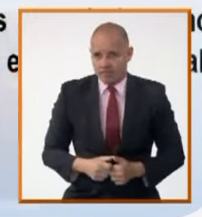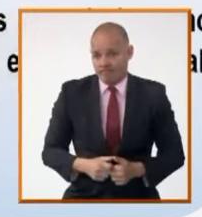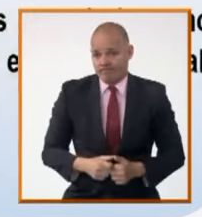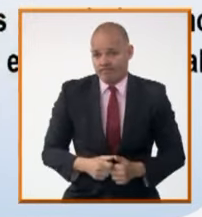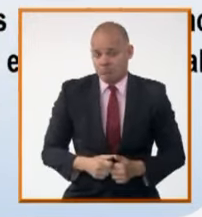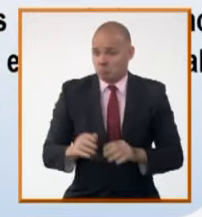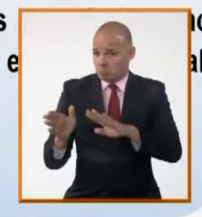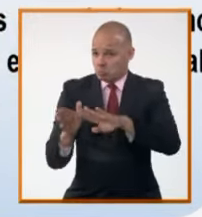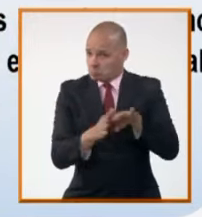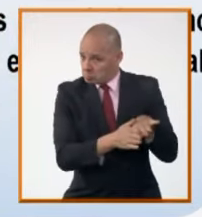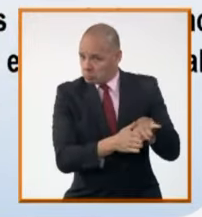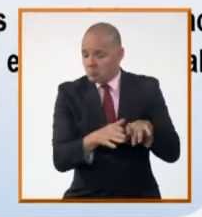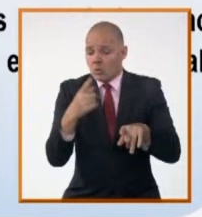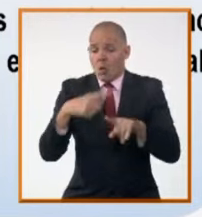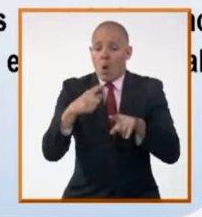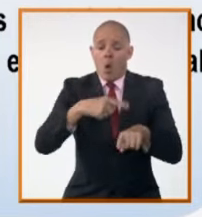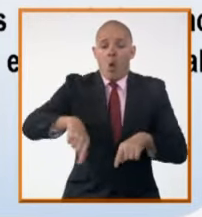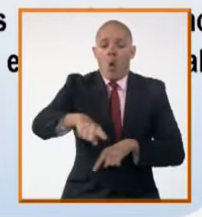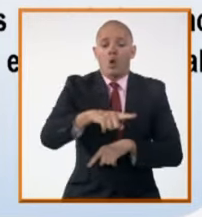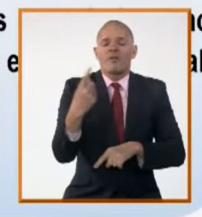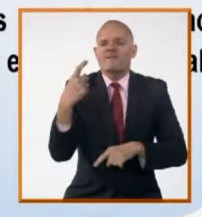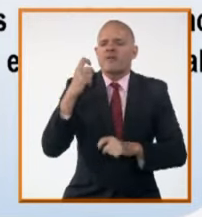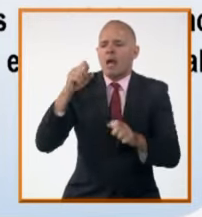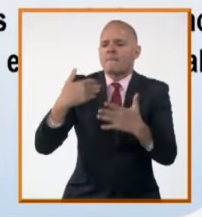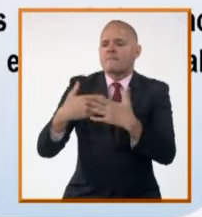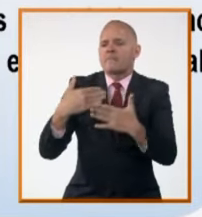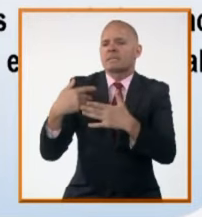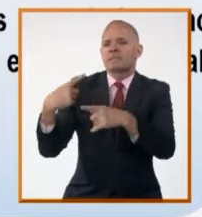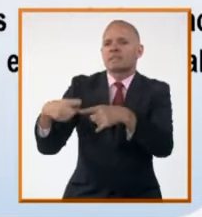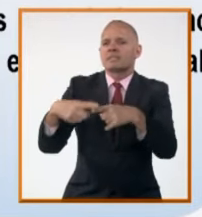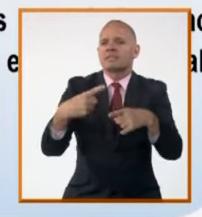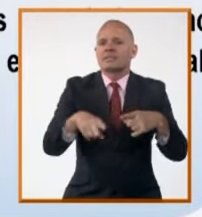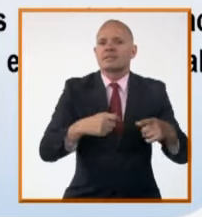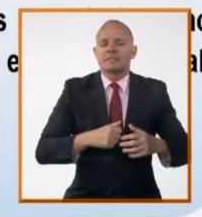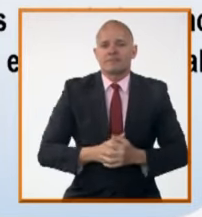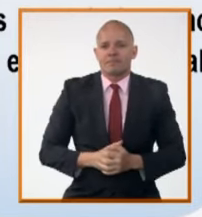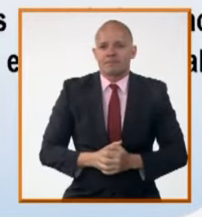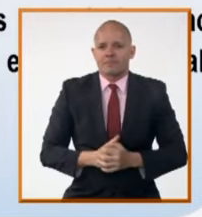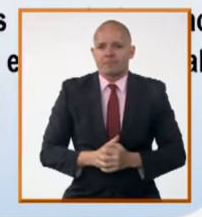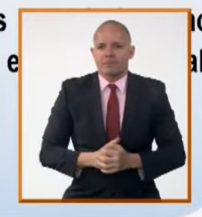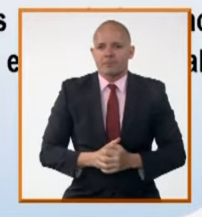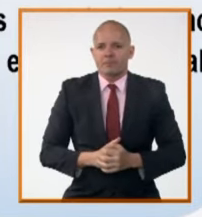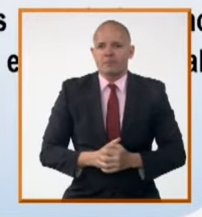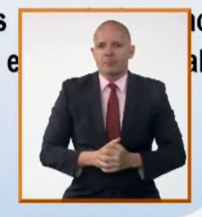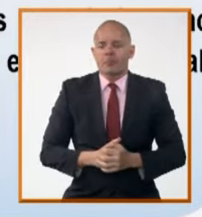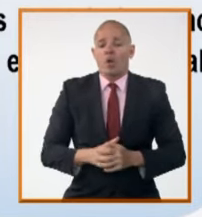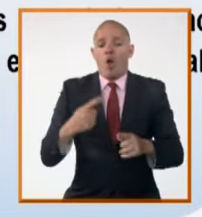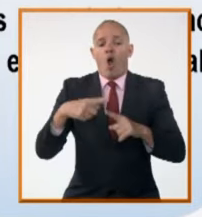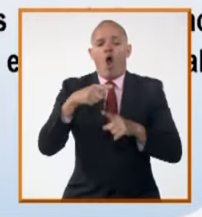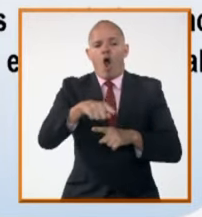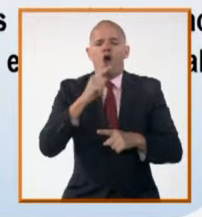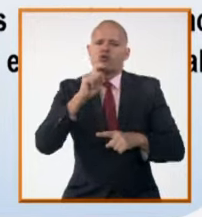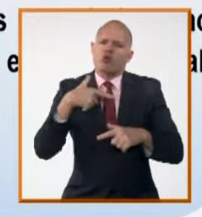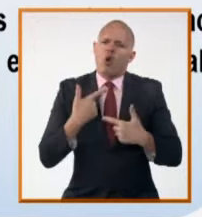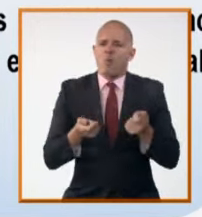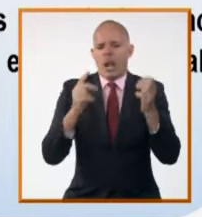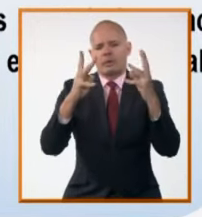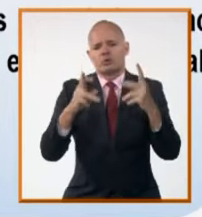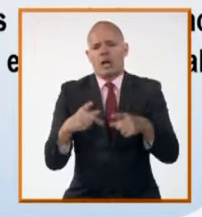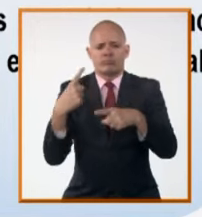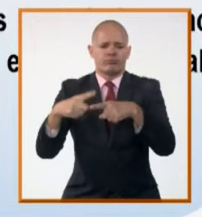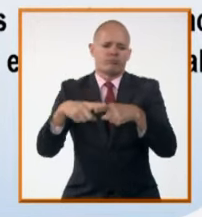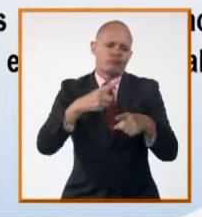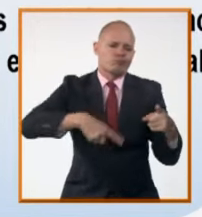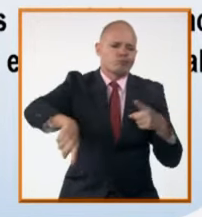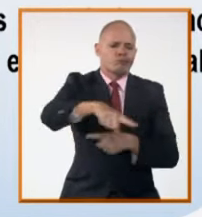Distorsiona la gestión del sistema empresarial, tendencia a obtener y a buscar resultados por diferentes vías